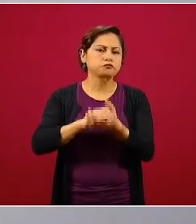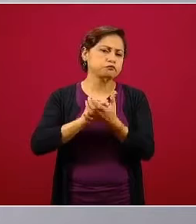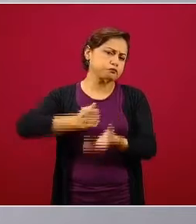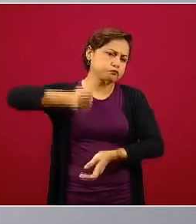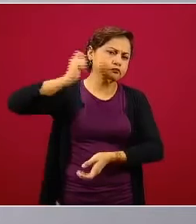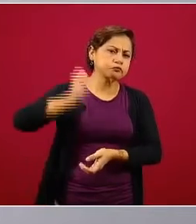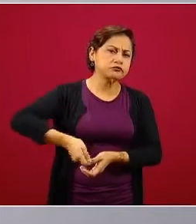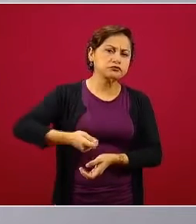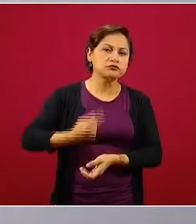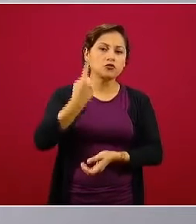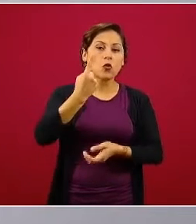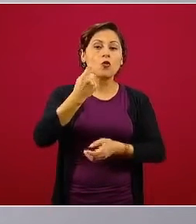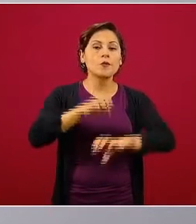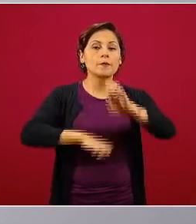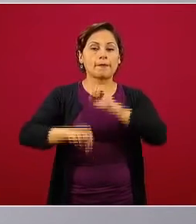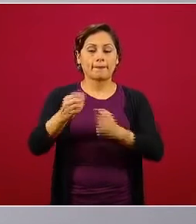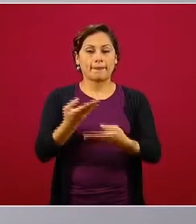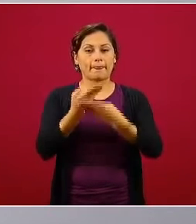participan